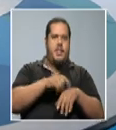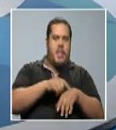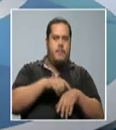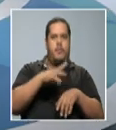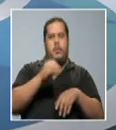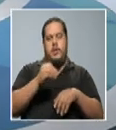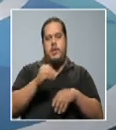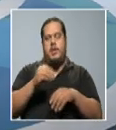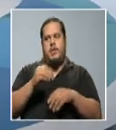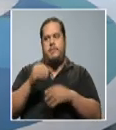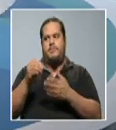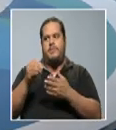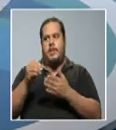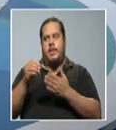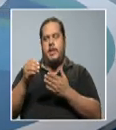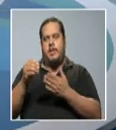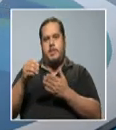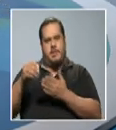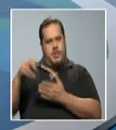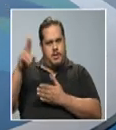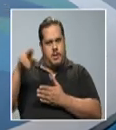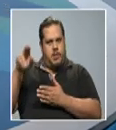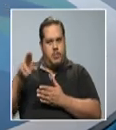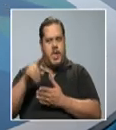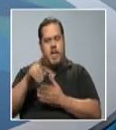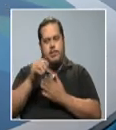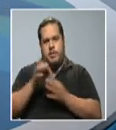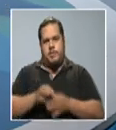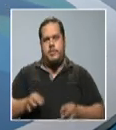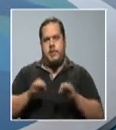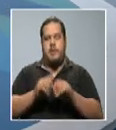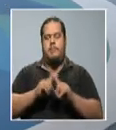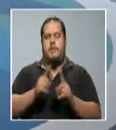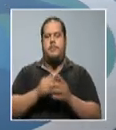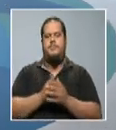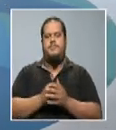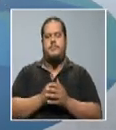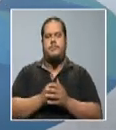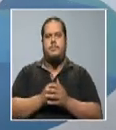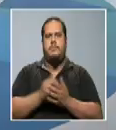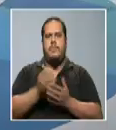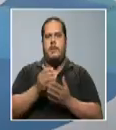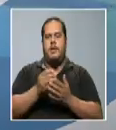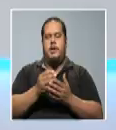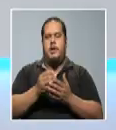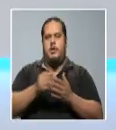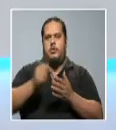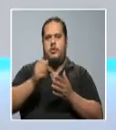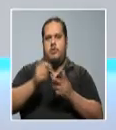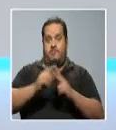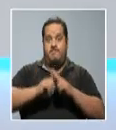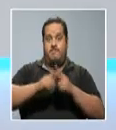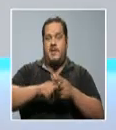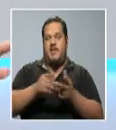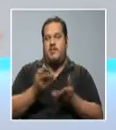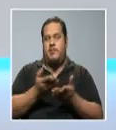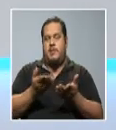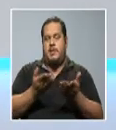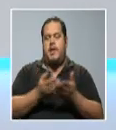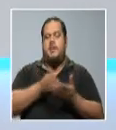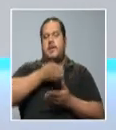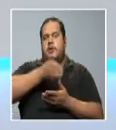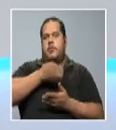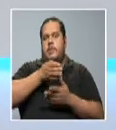muy importantes, cosas que uno debe analizar, pero hay una serie de elementos o de letra menuda, digamos, en los contratos de crédito que se recomienda a